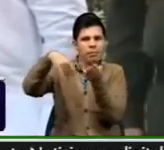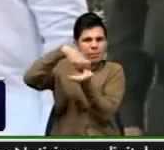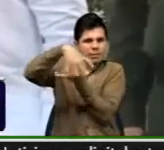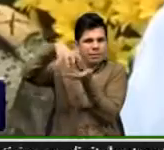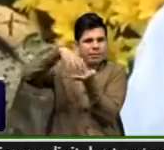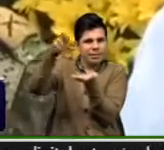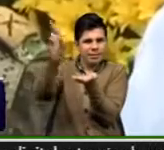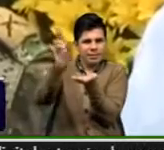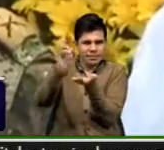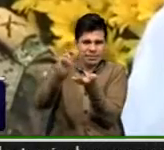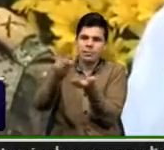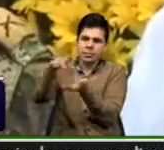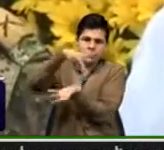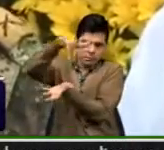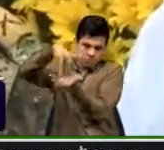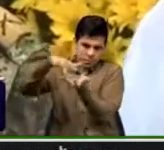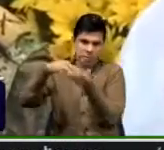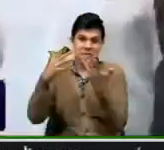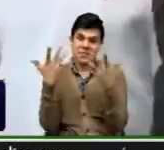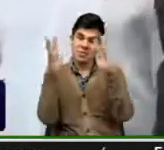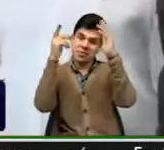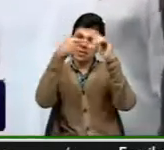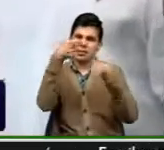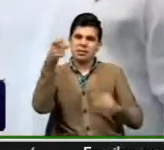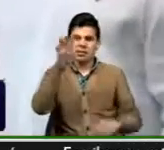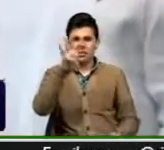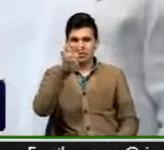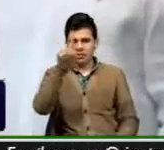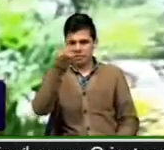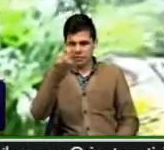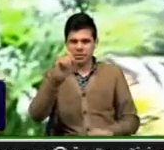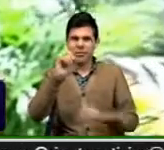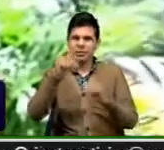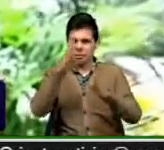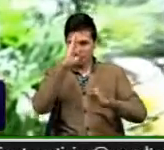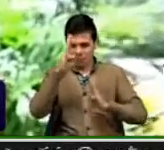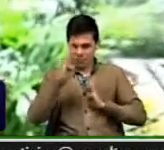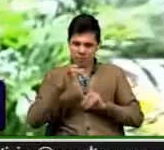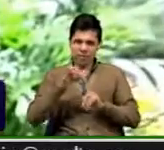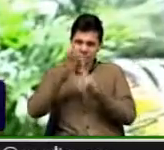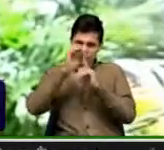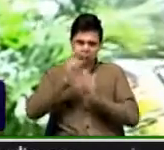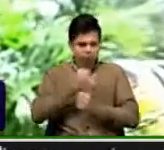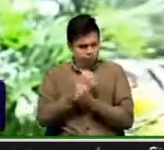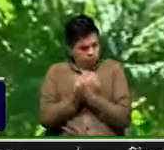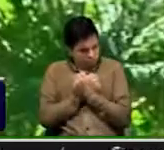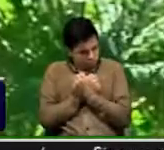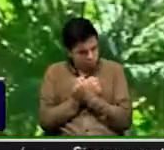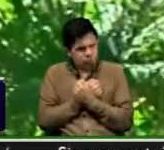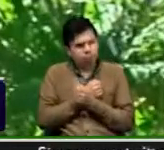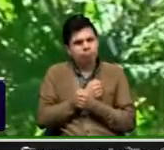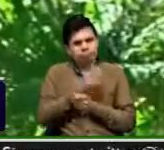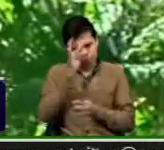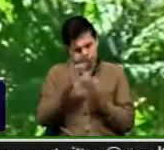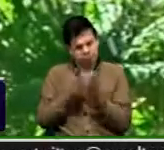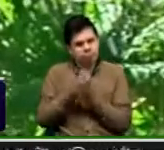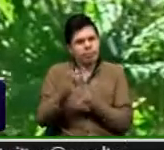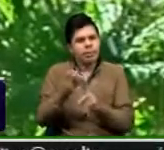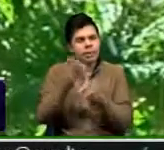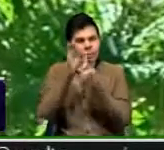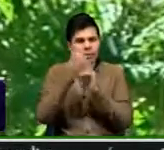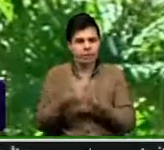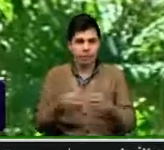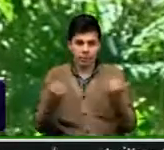acompañen la celebración del aniversario 196 de nuestro Ejército Nacional con patria, honor, lealtad.